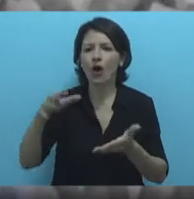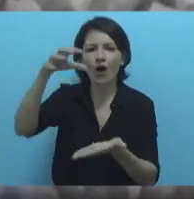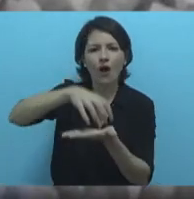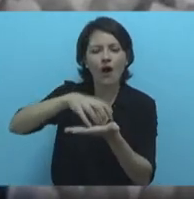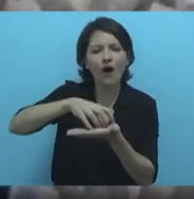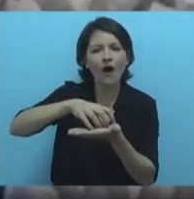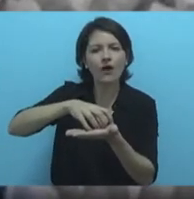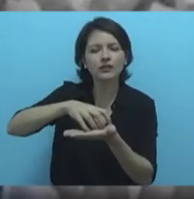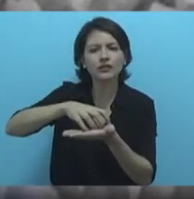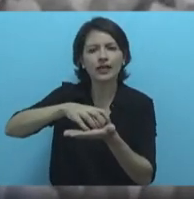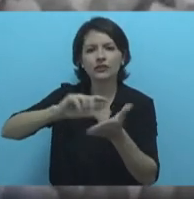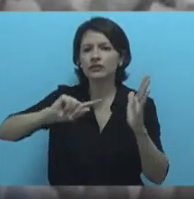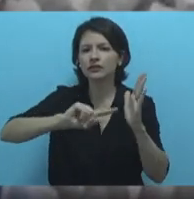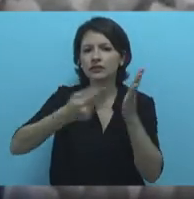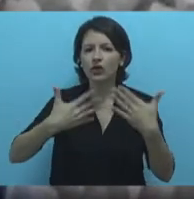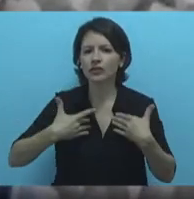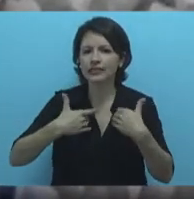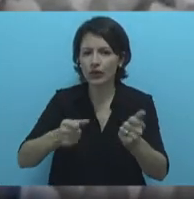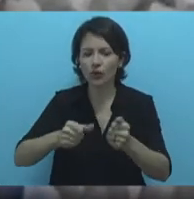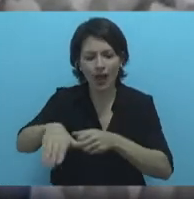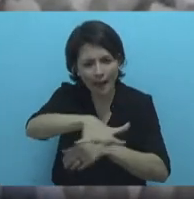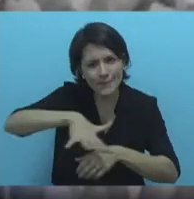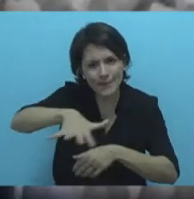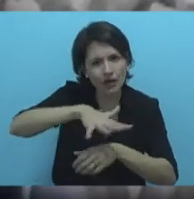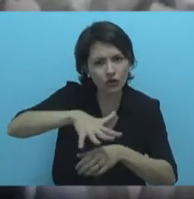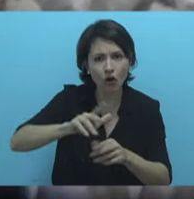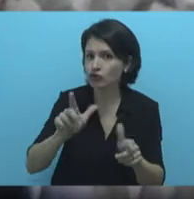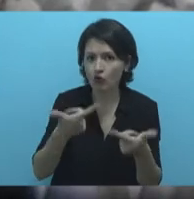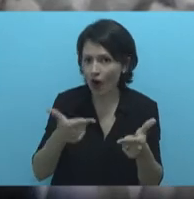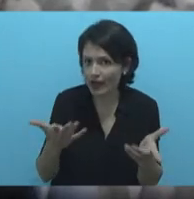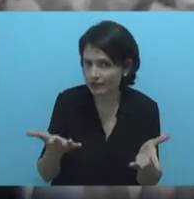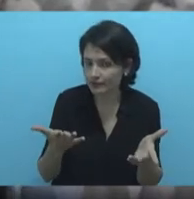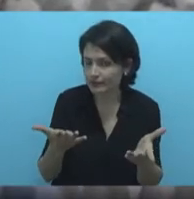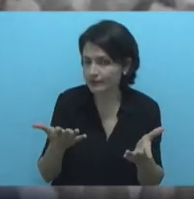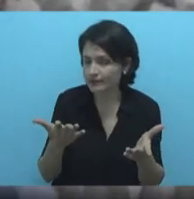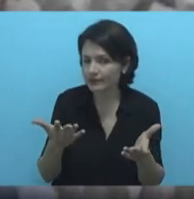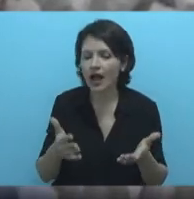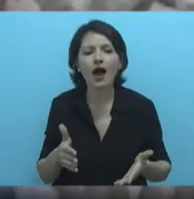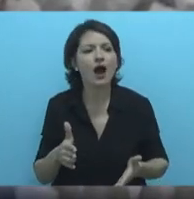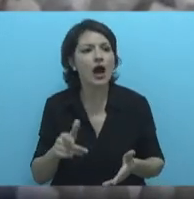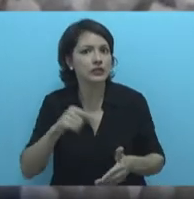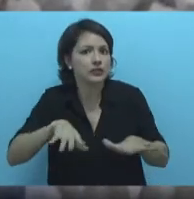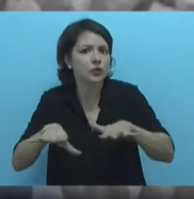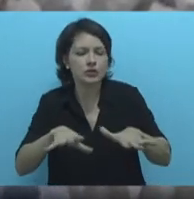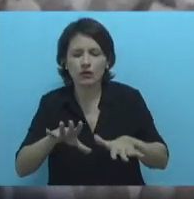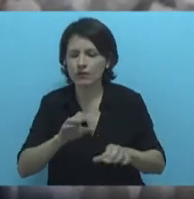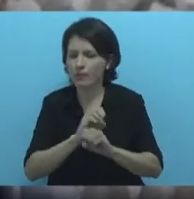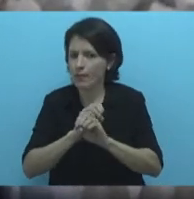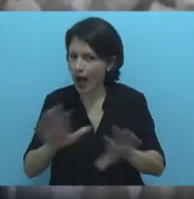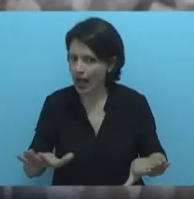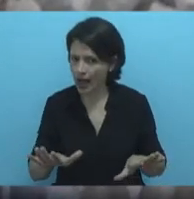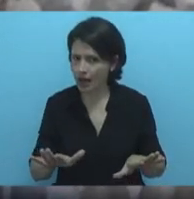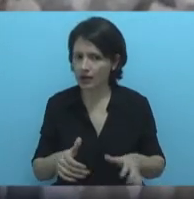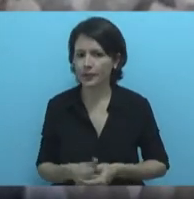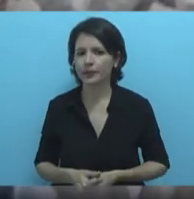por esos paros es decir que vivimos una situación de muchísima gravedad por eso